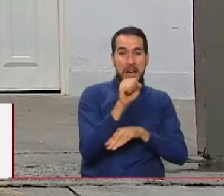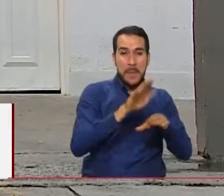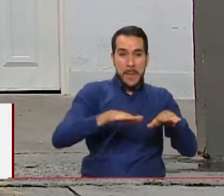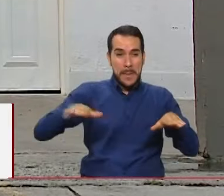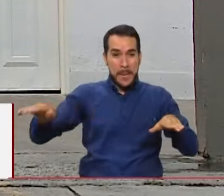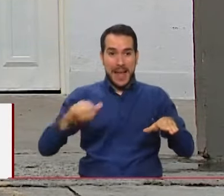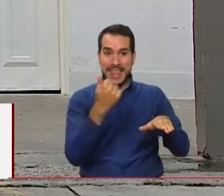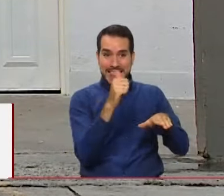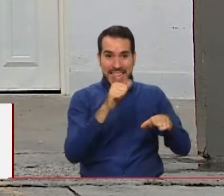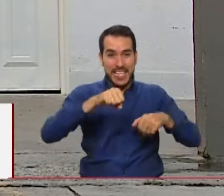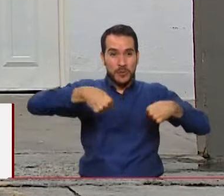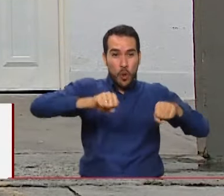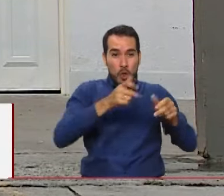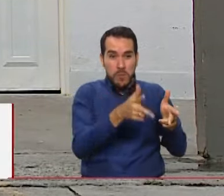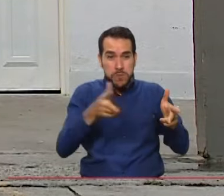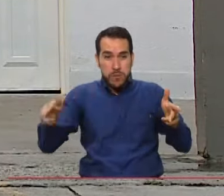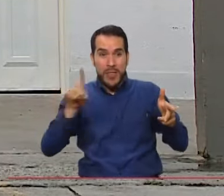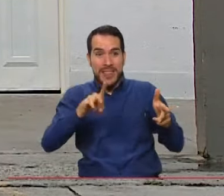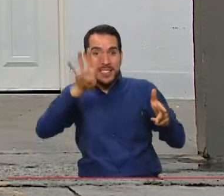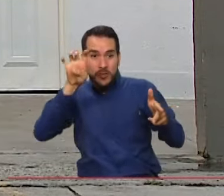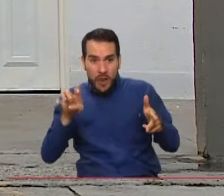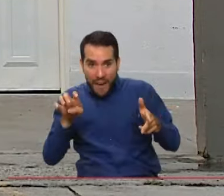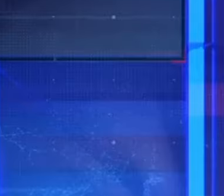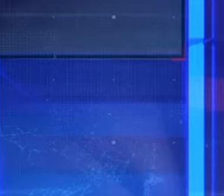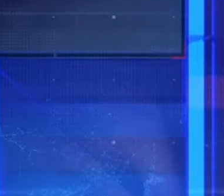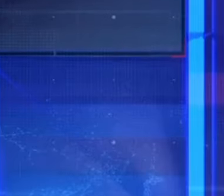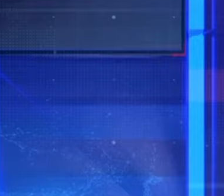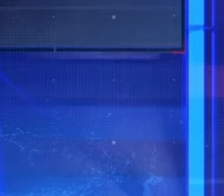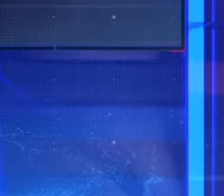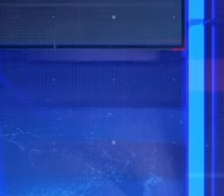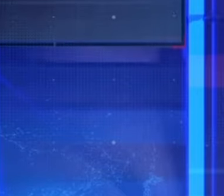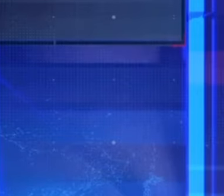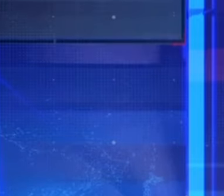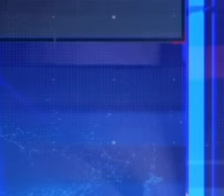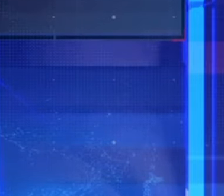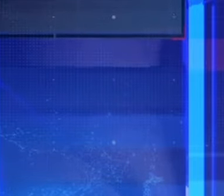institucional estarán ahora al servicio de la comuna s